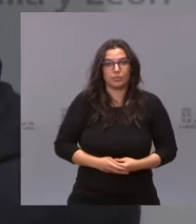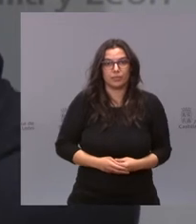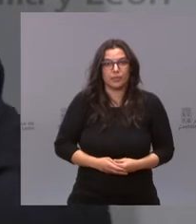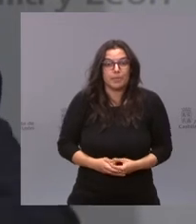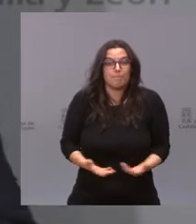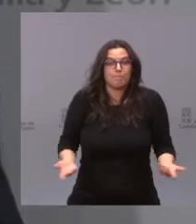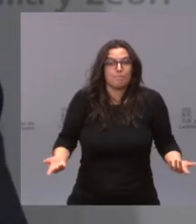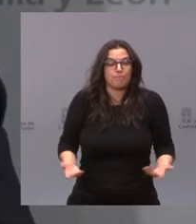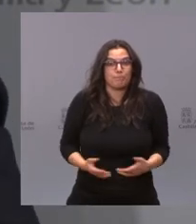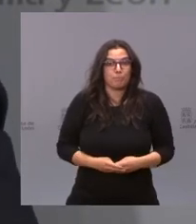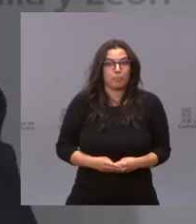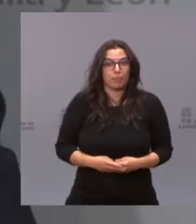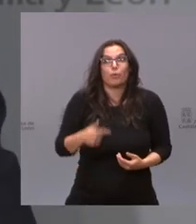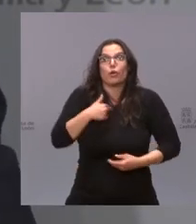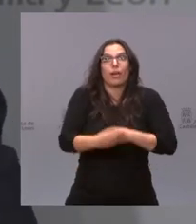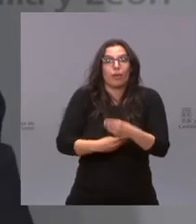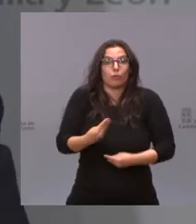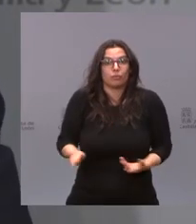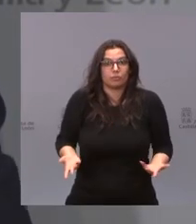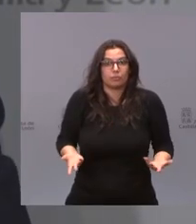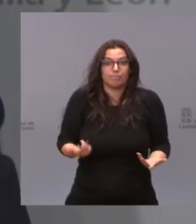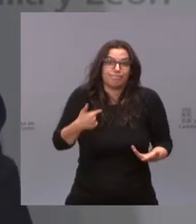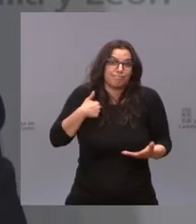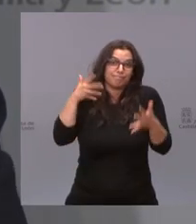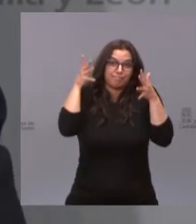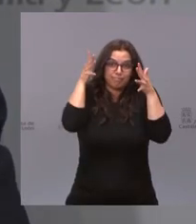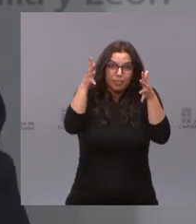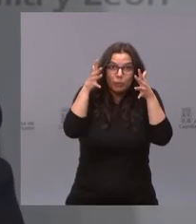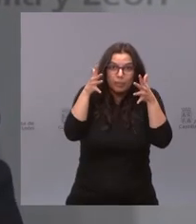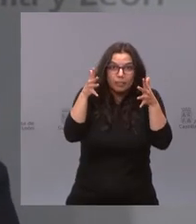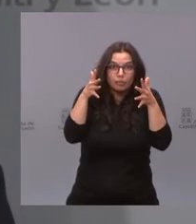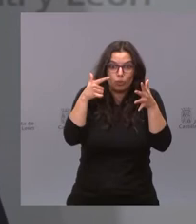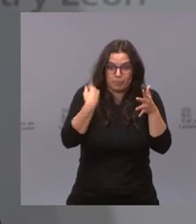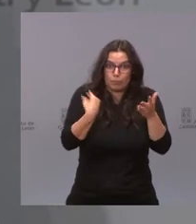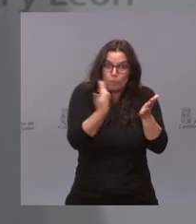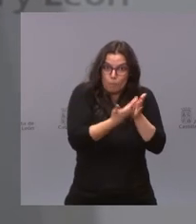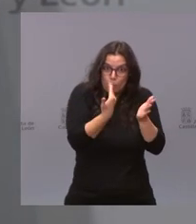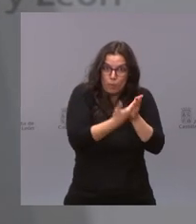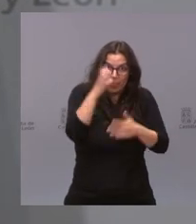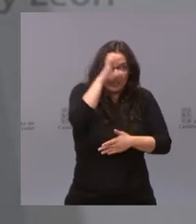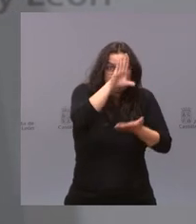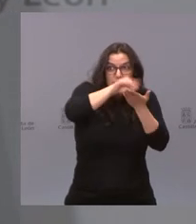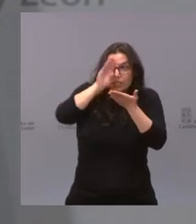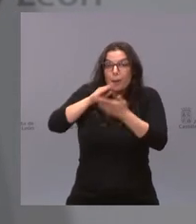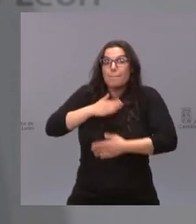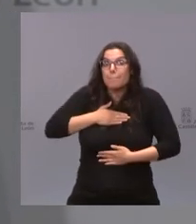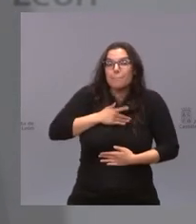decir, yo, ¿qué es lo que voy a hacer? Recomendarles, desde la evidencia, lo que a nosotros nos parece mejor.